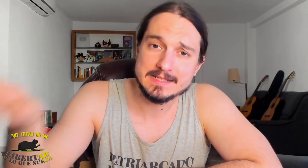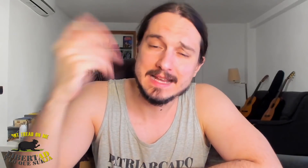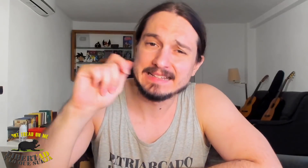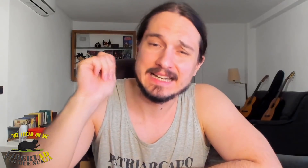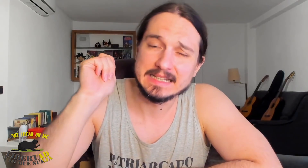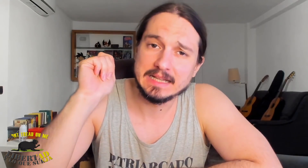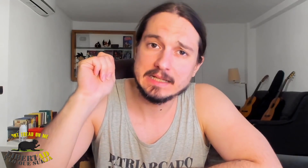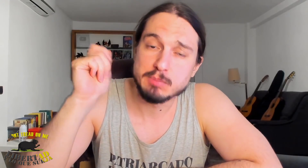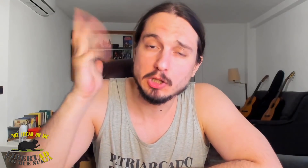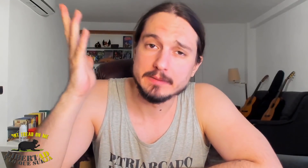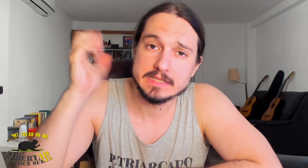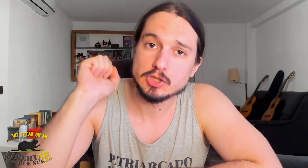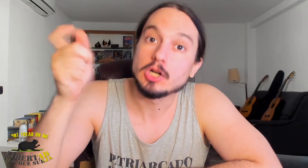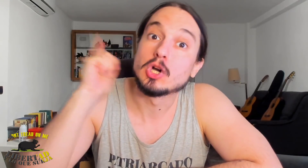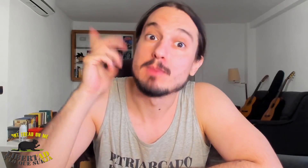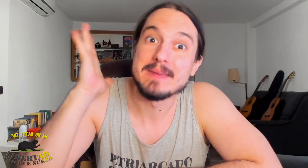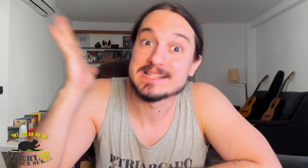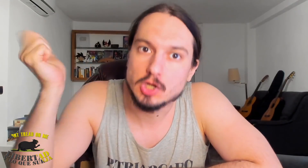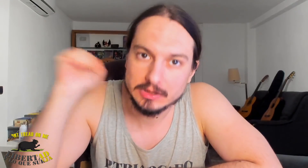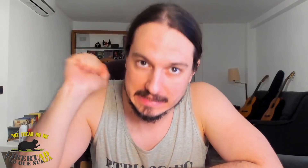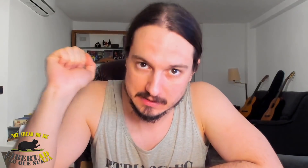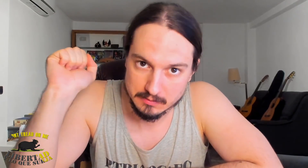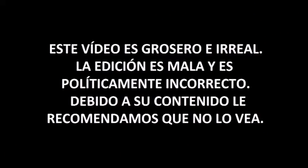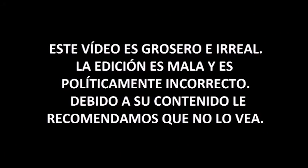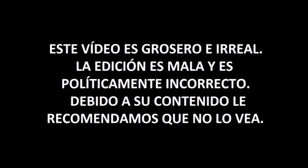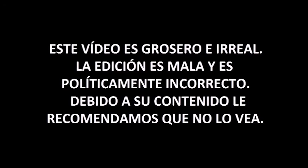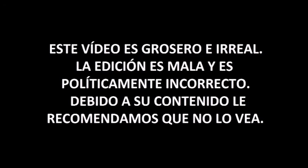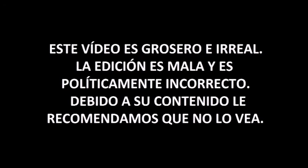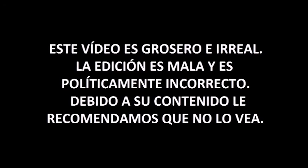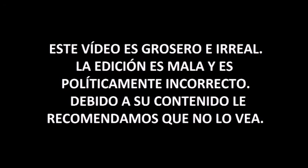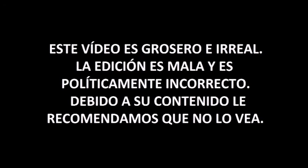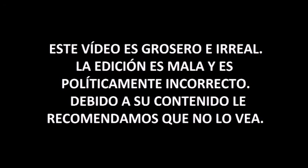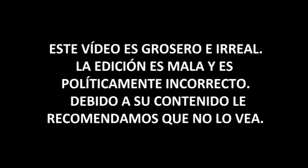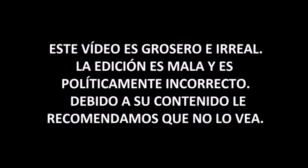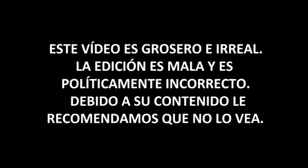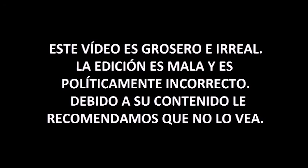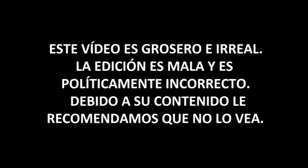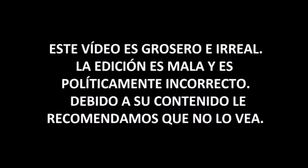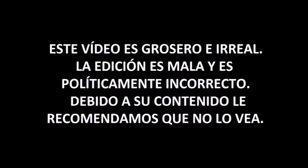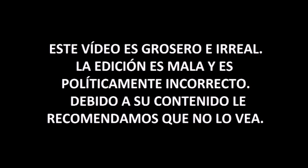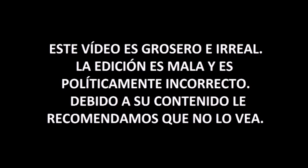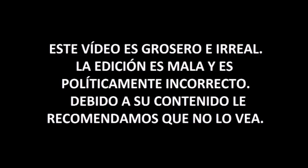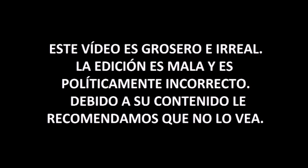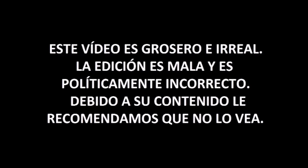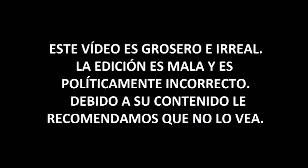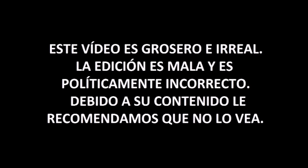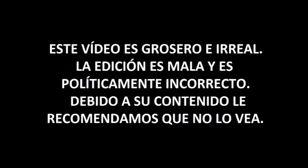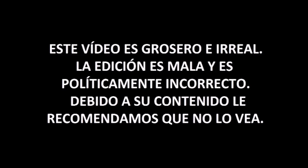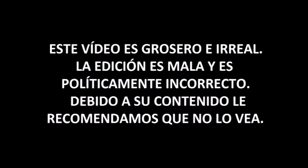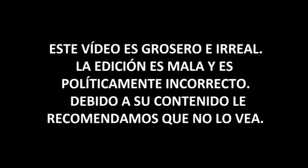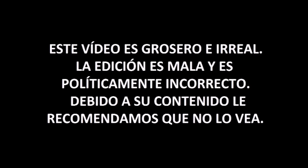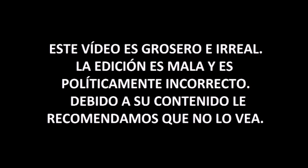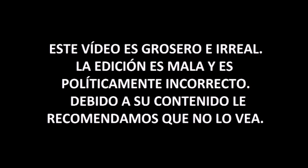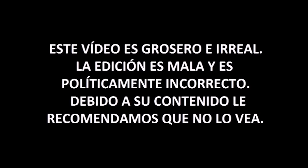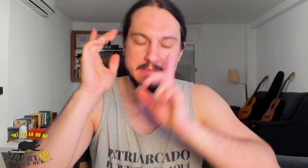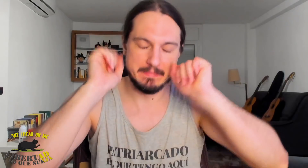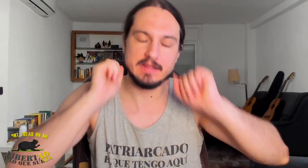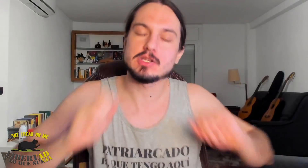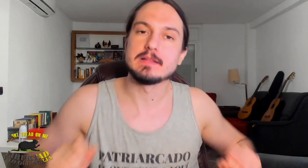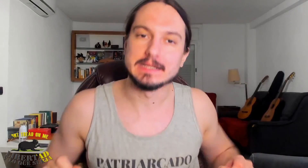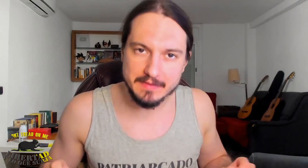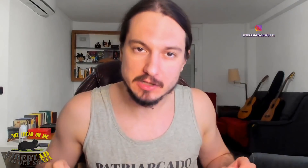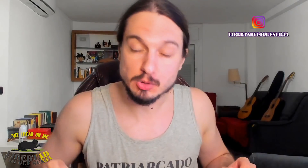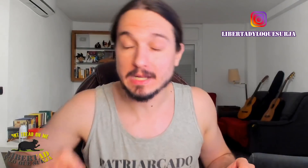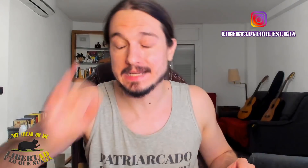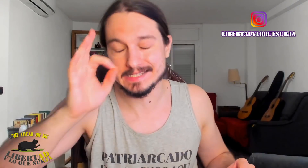A los pobres hay que tratarles, por lo visto, como mascotas. Este vídeo es grosero y real. La edición es mala, es políticamente incorrecto. Debido a su contenido, le recomendamos que no lo vea.